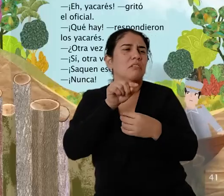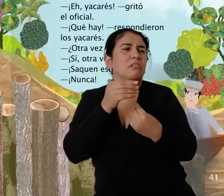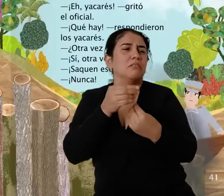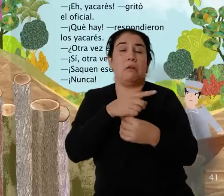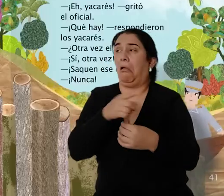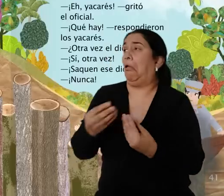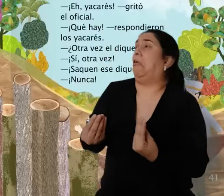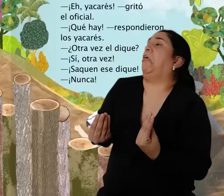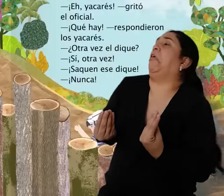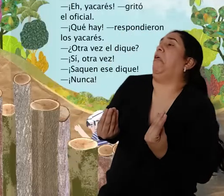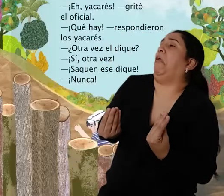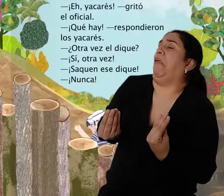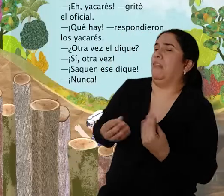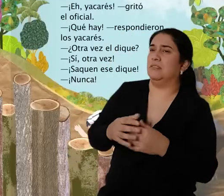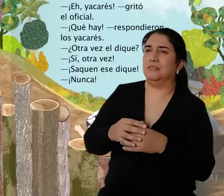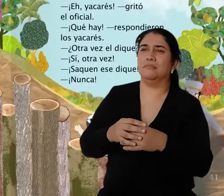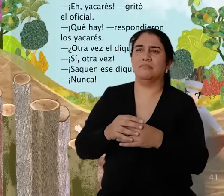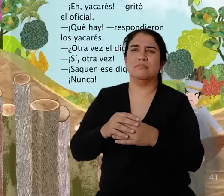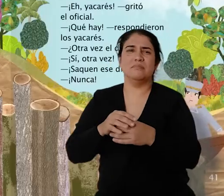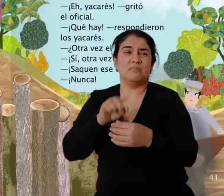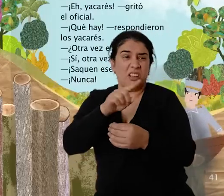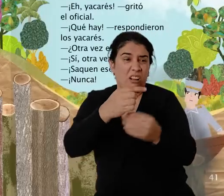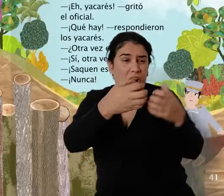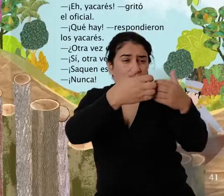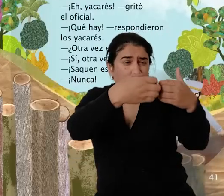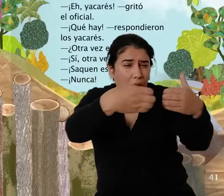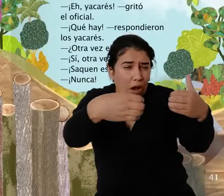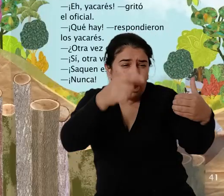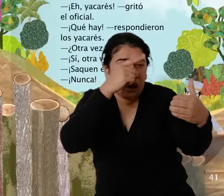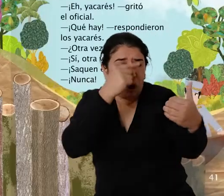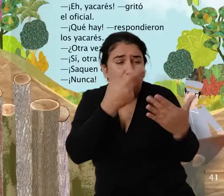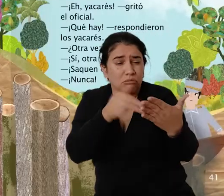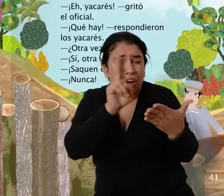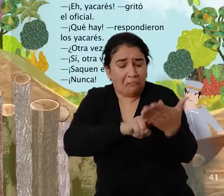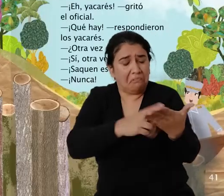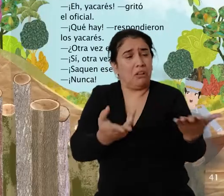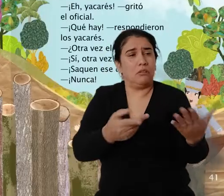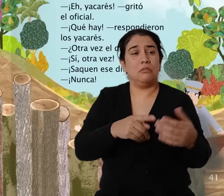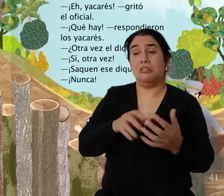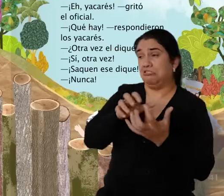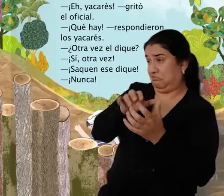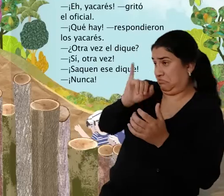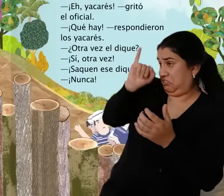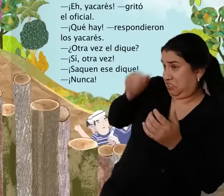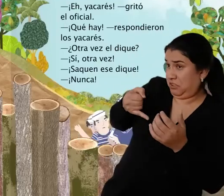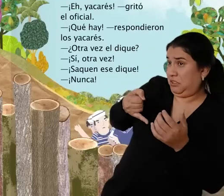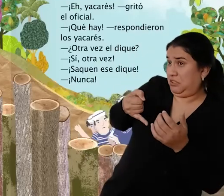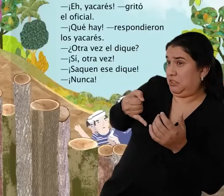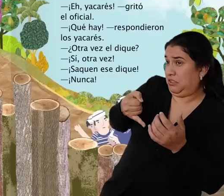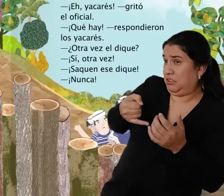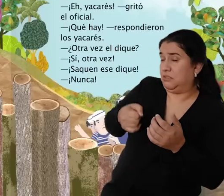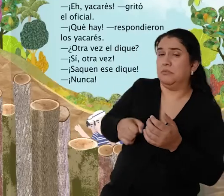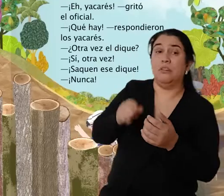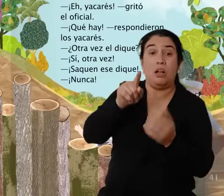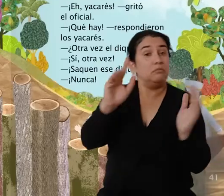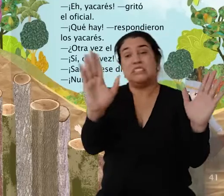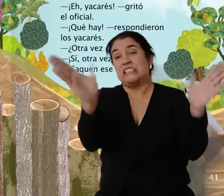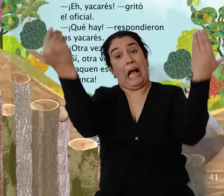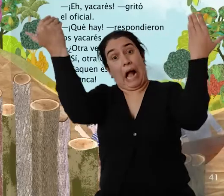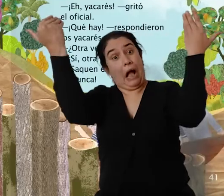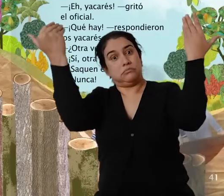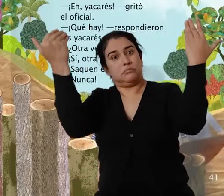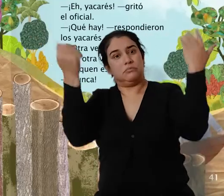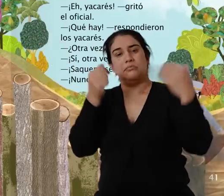yacarés! Gritó el oficial. ¿Qué hay? Respondieron los yacarés. ¿Otra vez el dique? Sí, otra